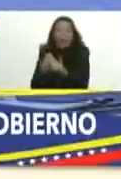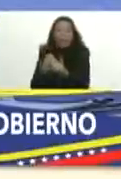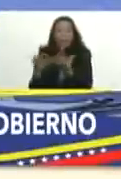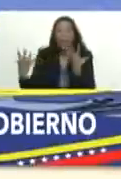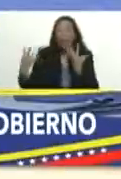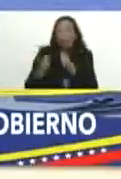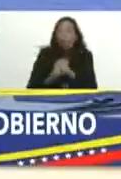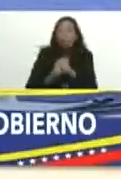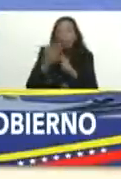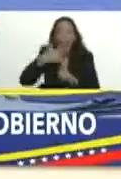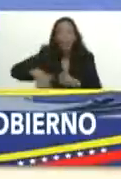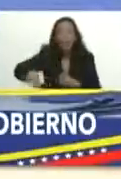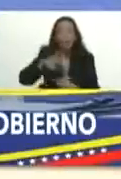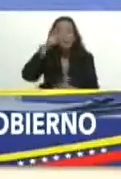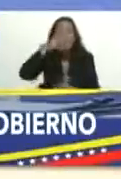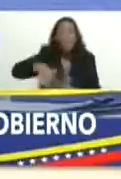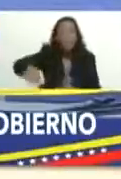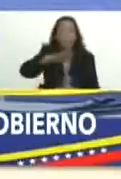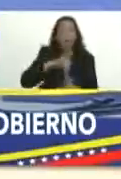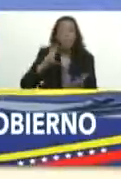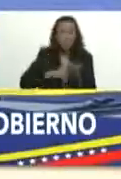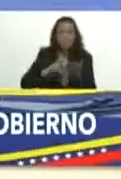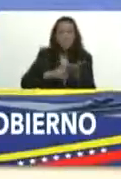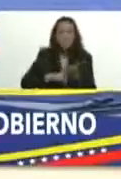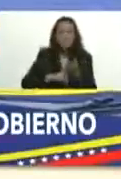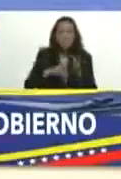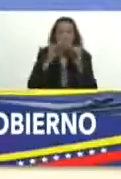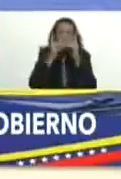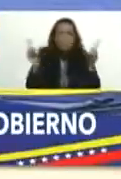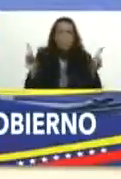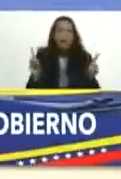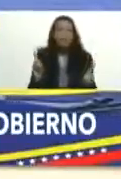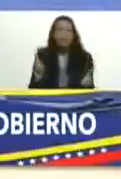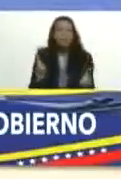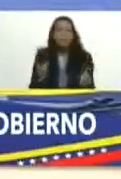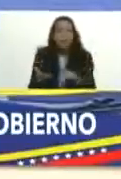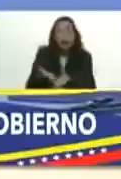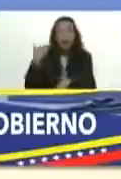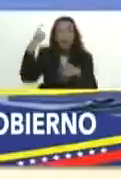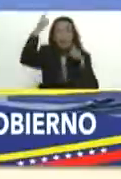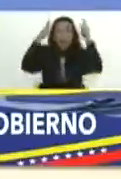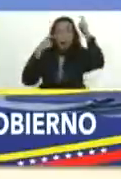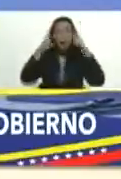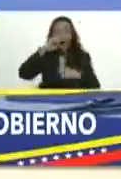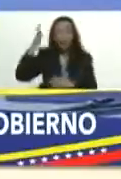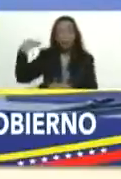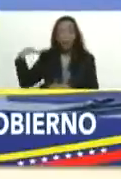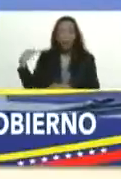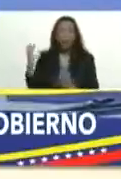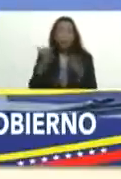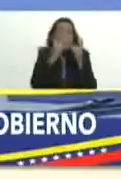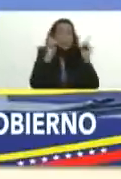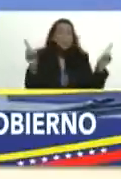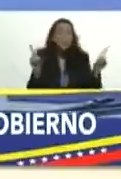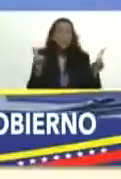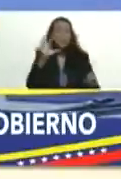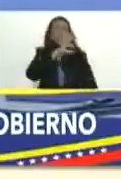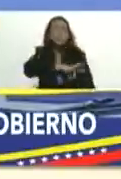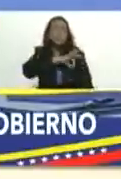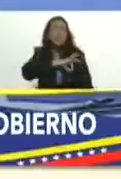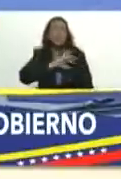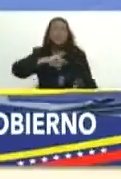el pueblo. La democracia verdadera. Hablaba nuestro comandante Chávez, la construcción de la democracia